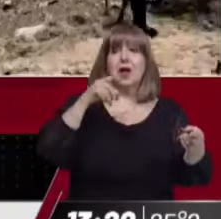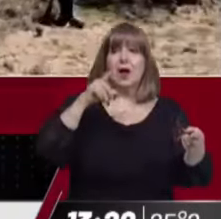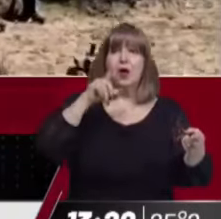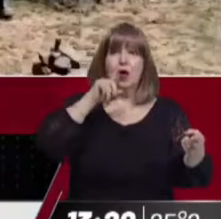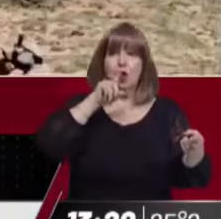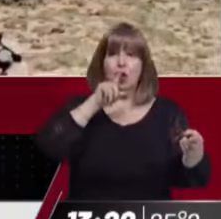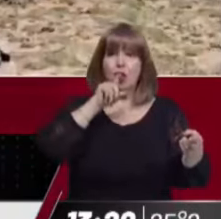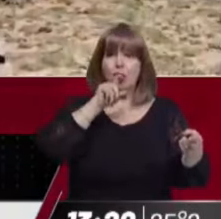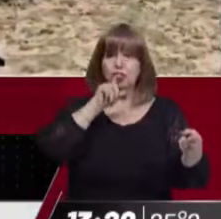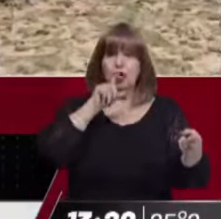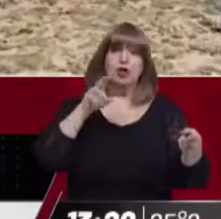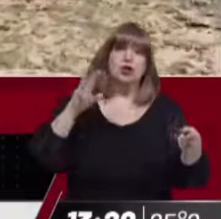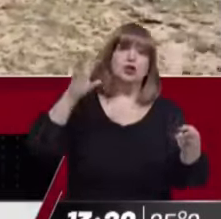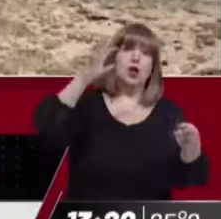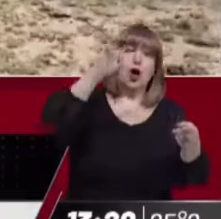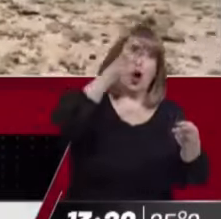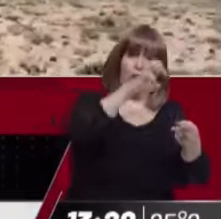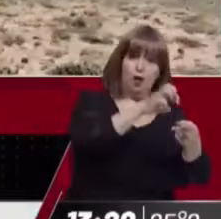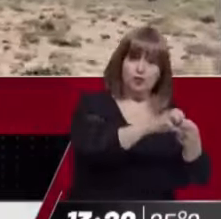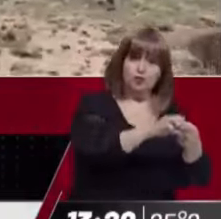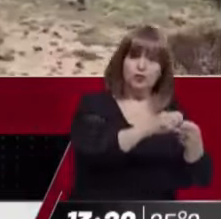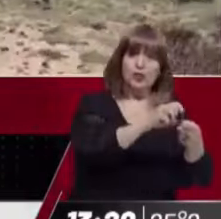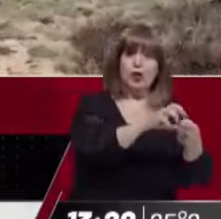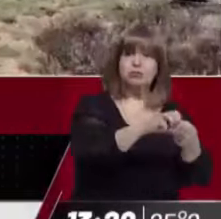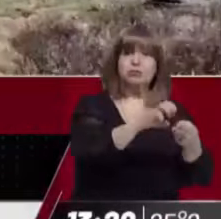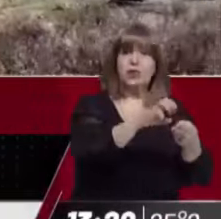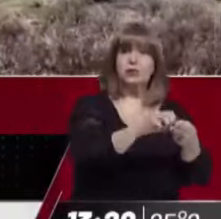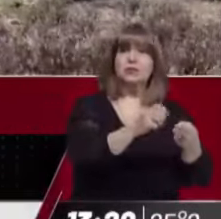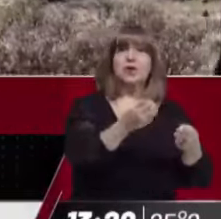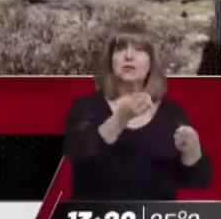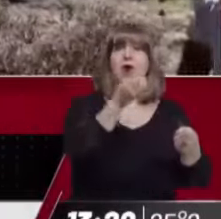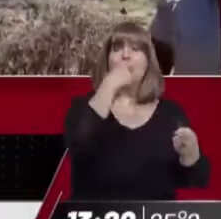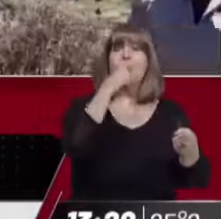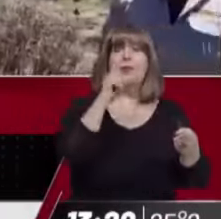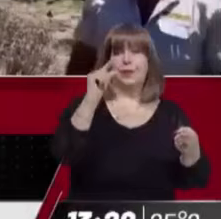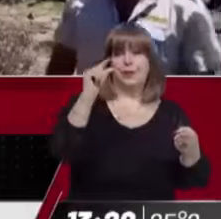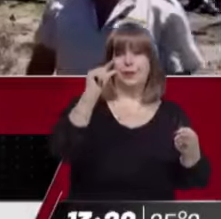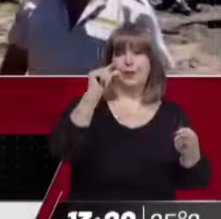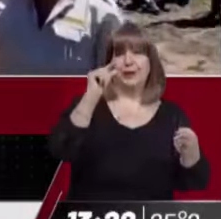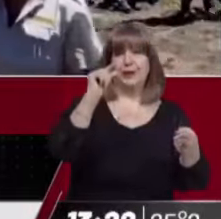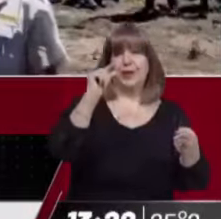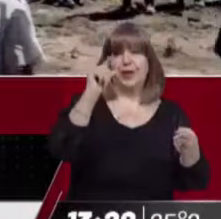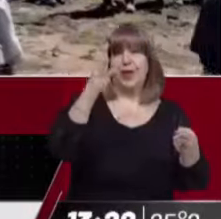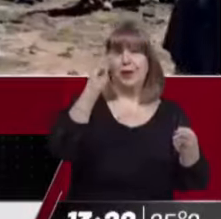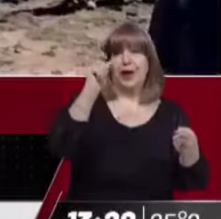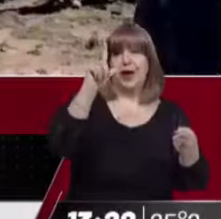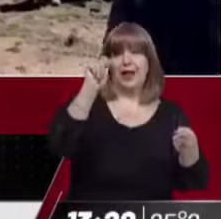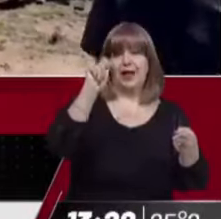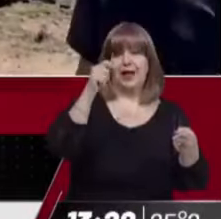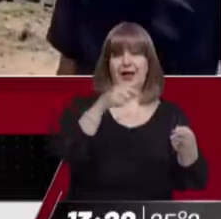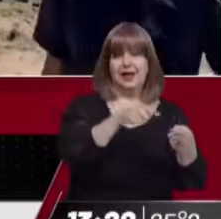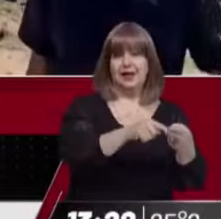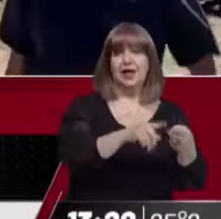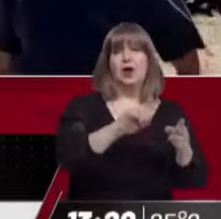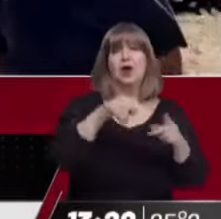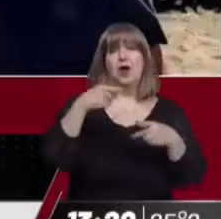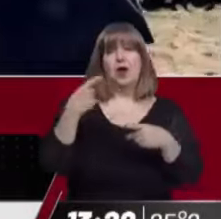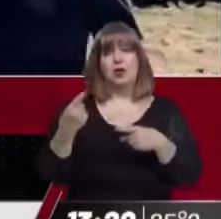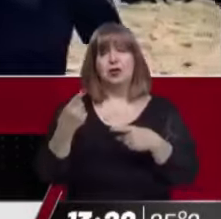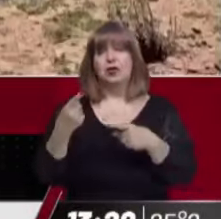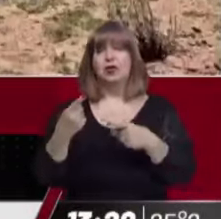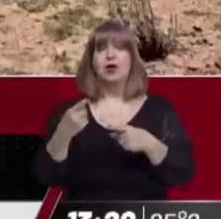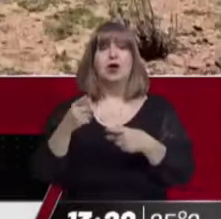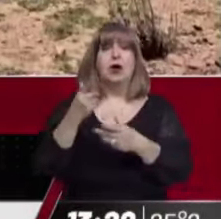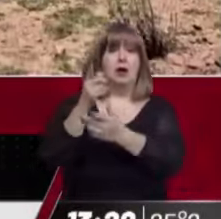que encontraron muerto tenía 14 perdigones de alguien que le disparó hace un mes, dos meses, tres meses, se intoxicó y se murió.